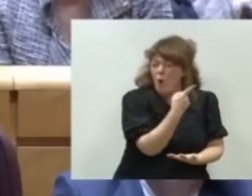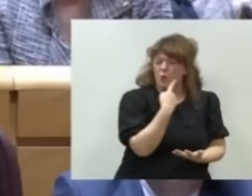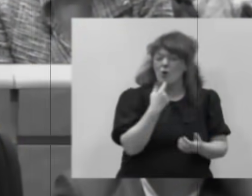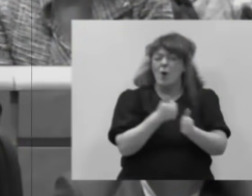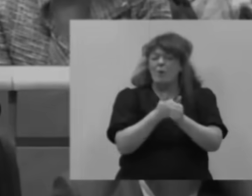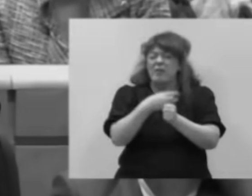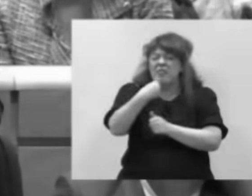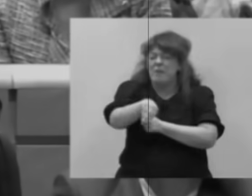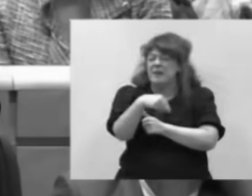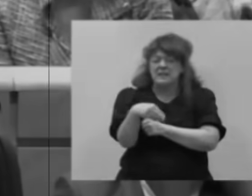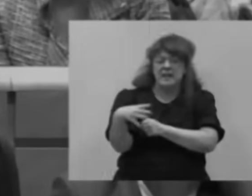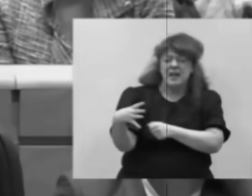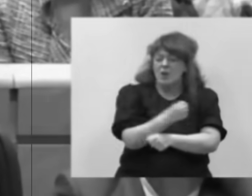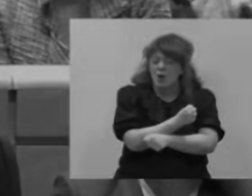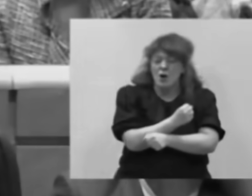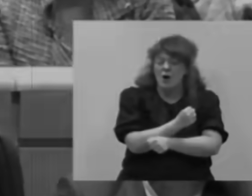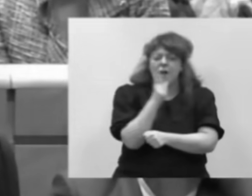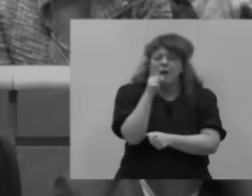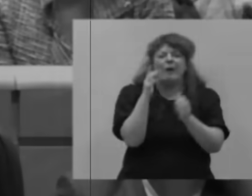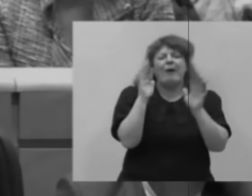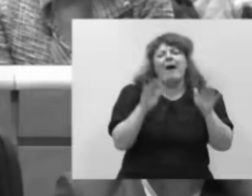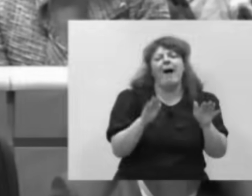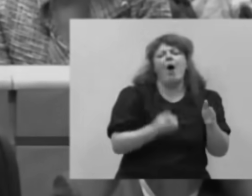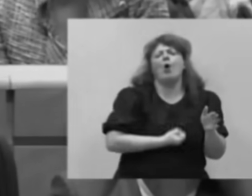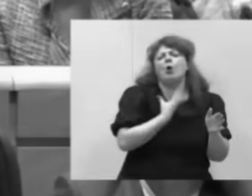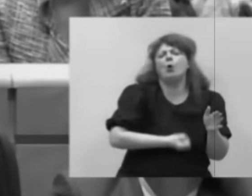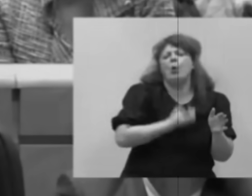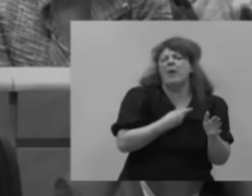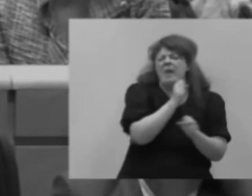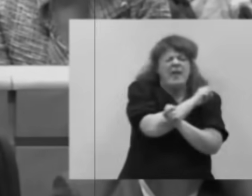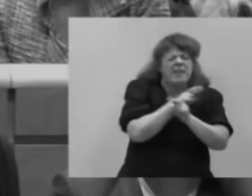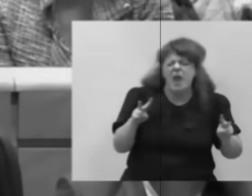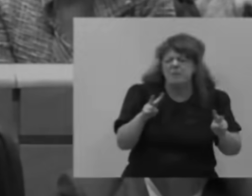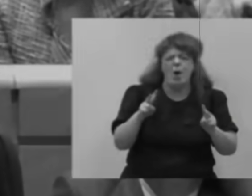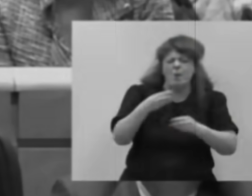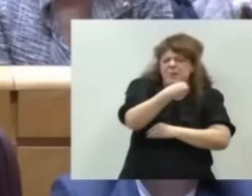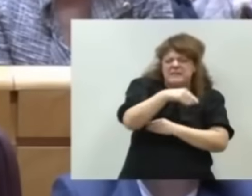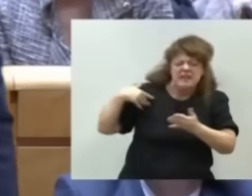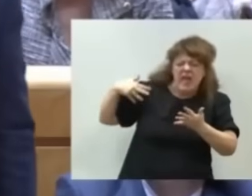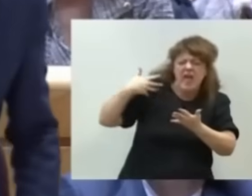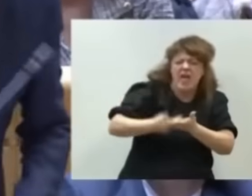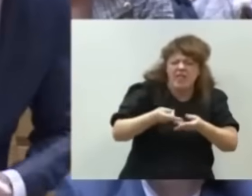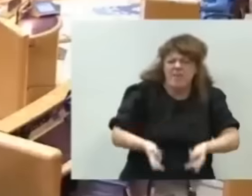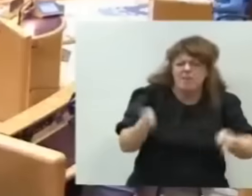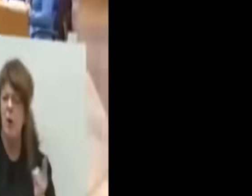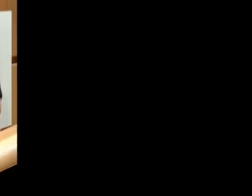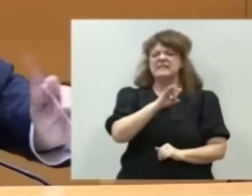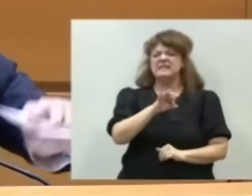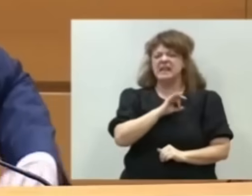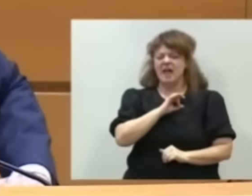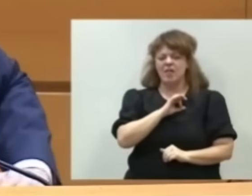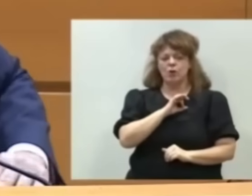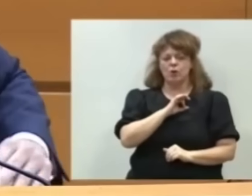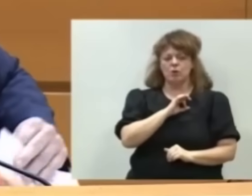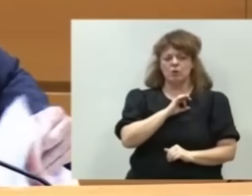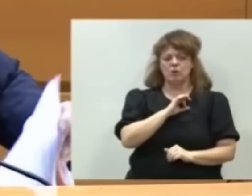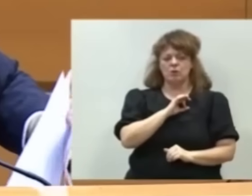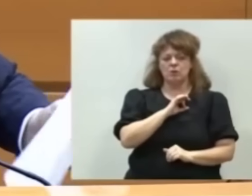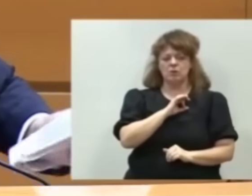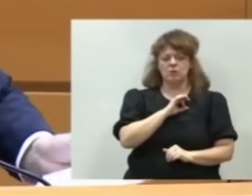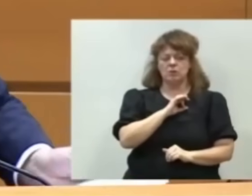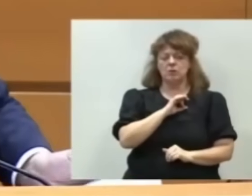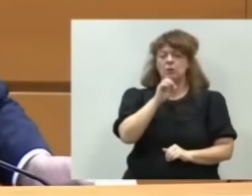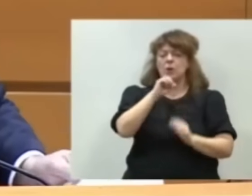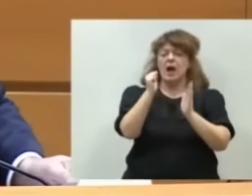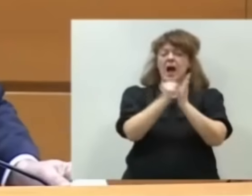este gobierno son unas meras groupies del peor presidente de la democracia española. Pero vaya finalizando, señoría. En virtud del